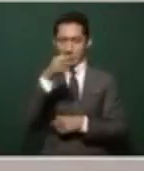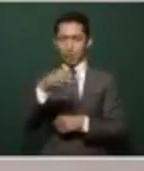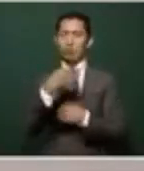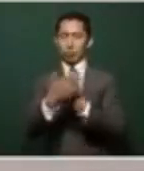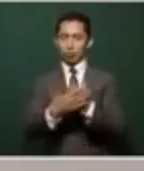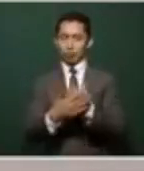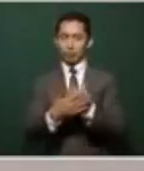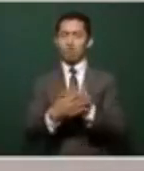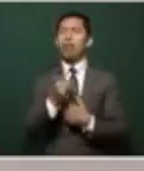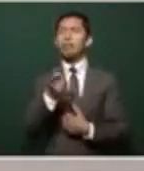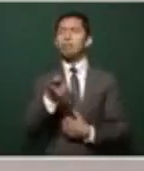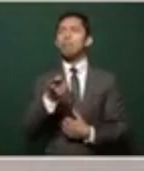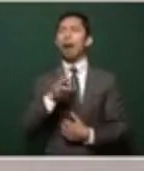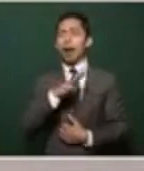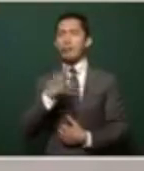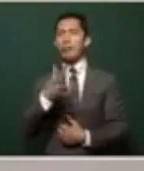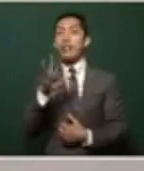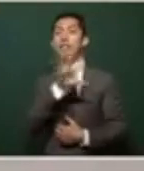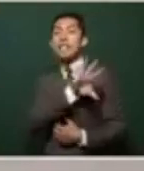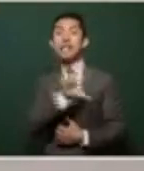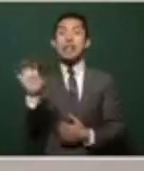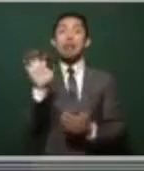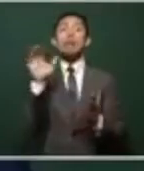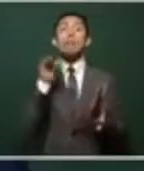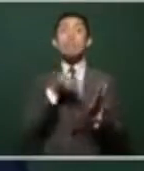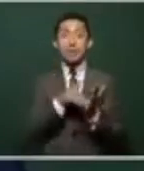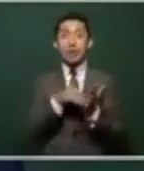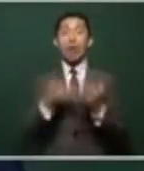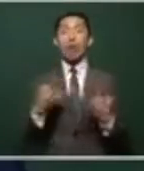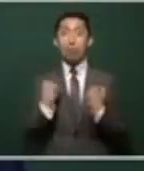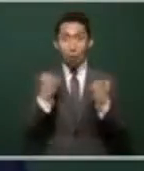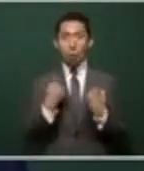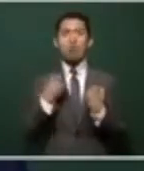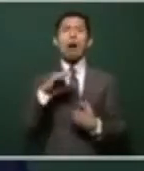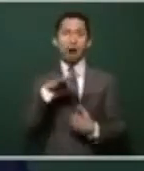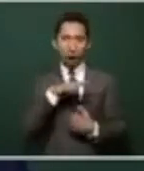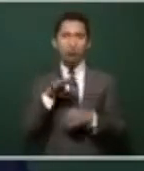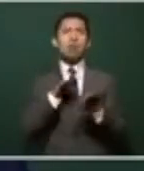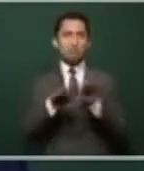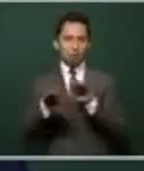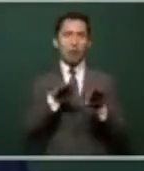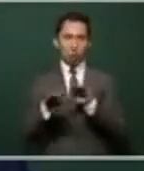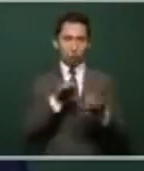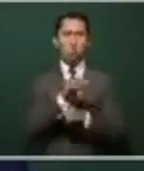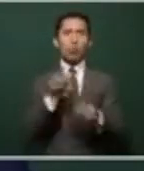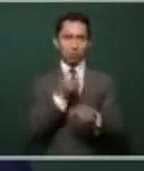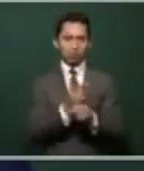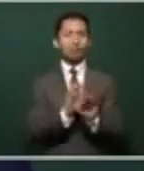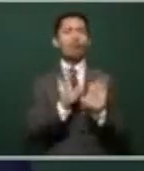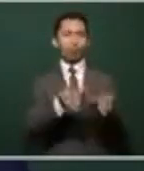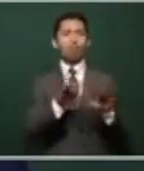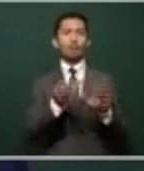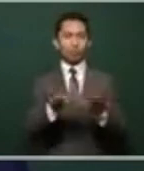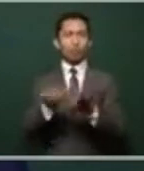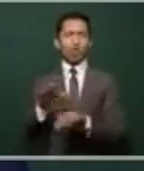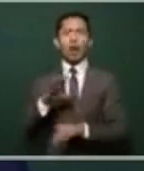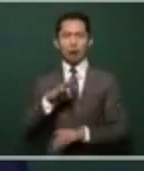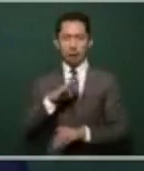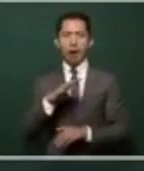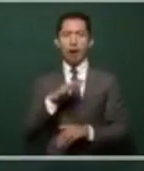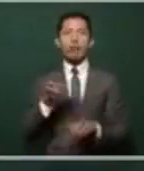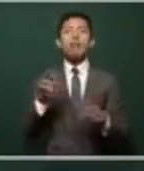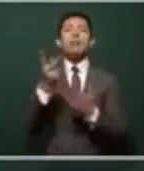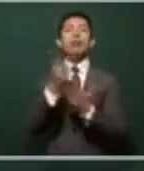de 500,000 jóvenes con trabajo del programa